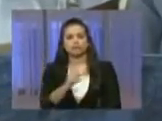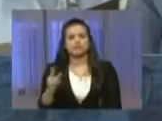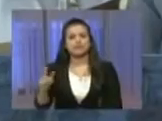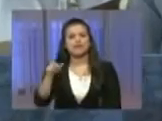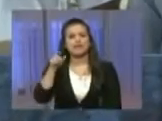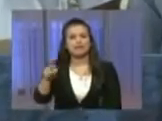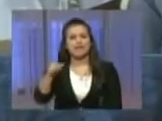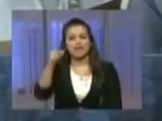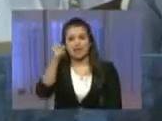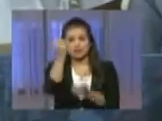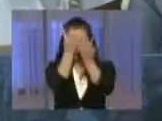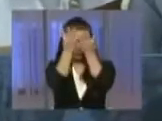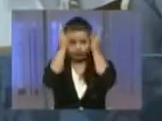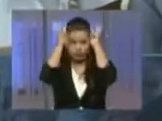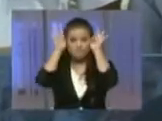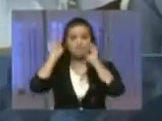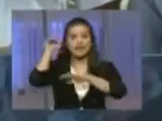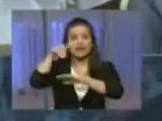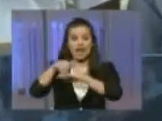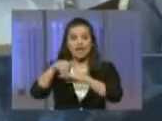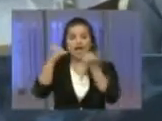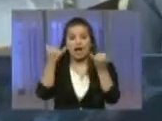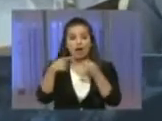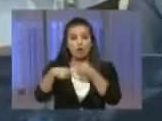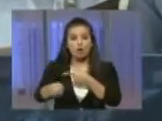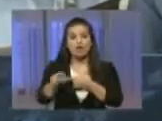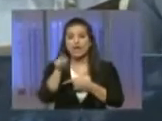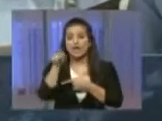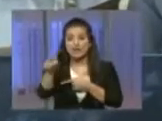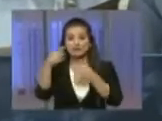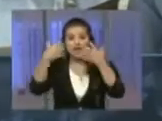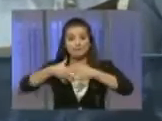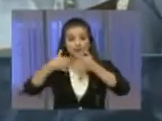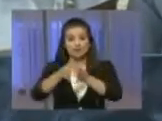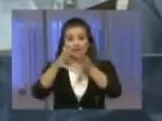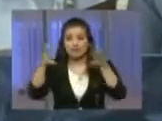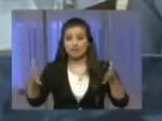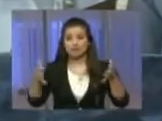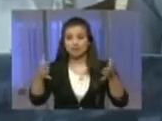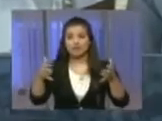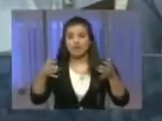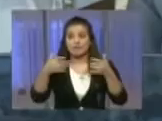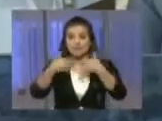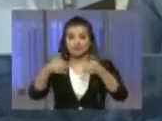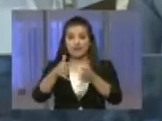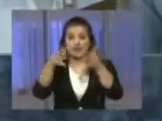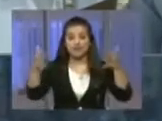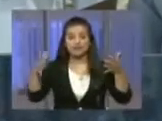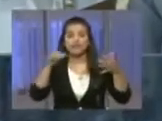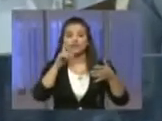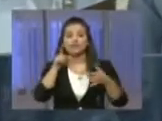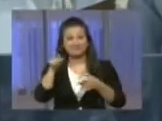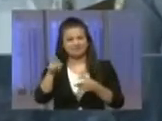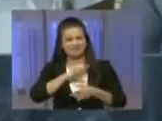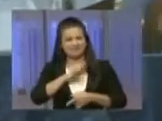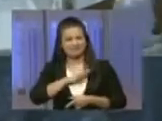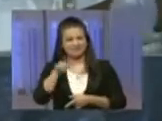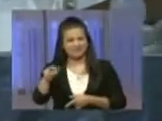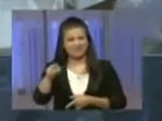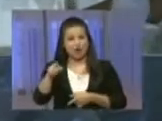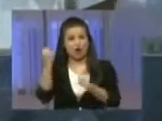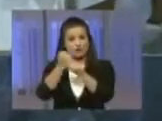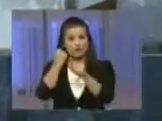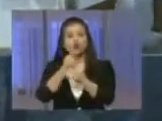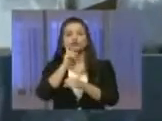cacique maracay a partir de hoy esta industria que le pertenece a la nación y a la clase Obrera se